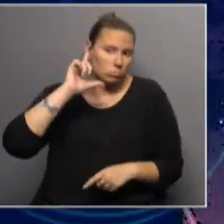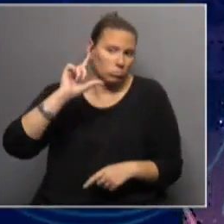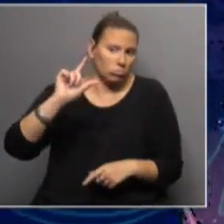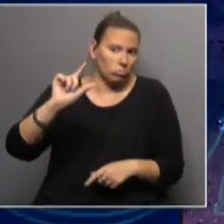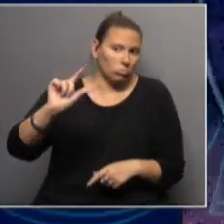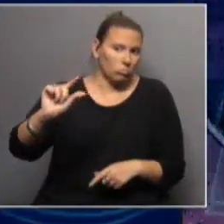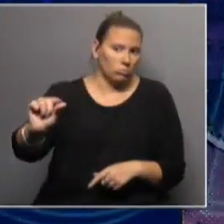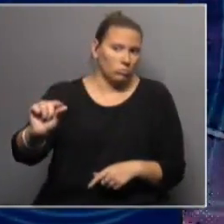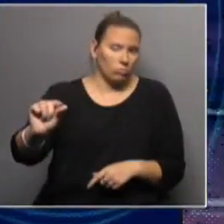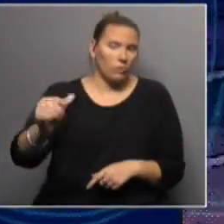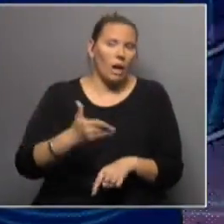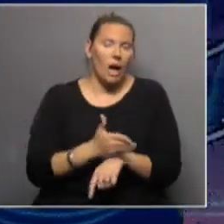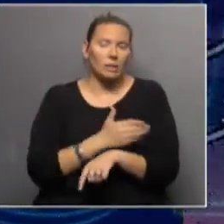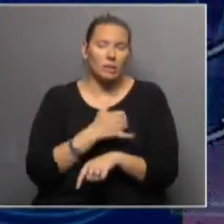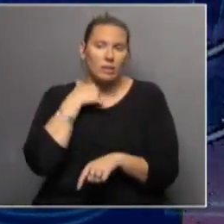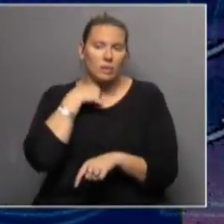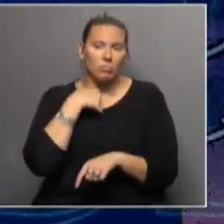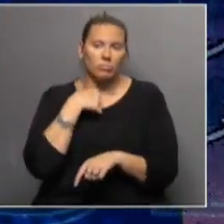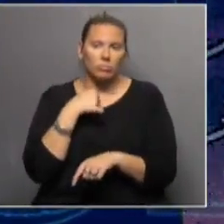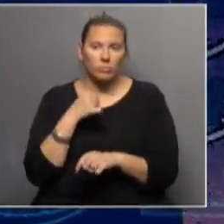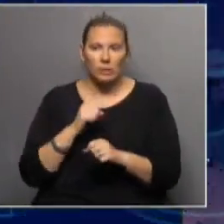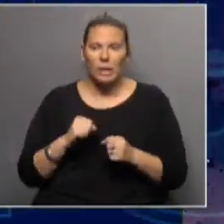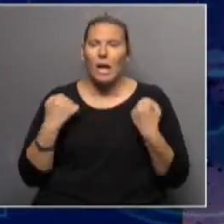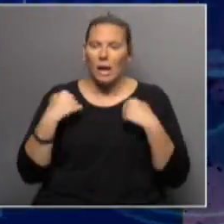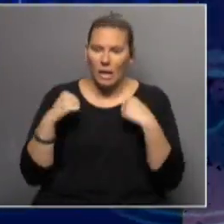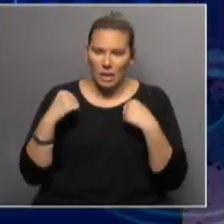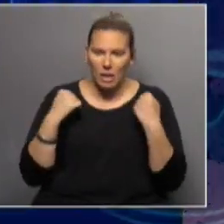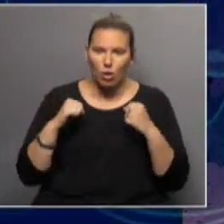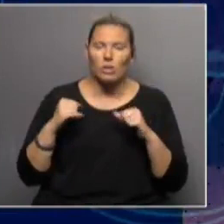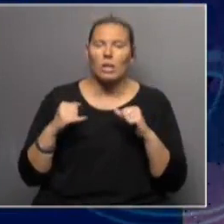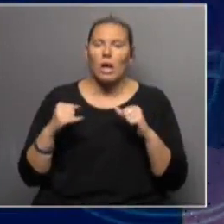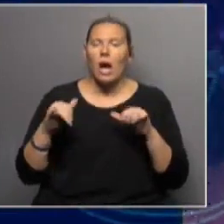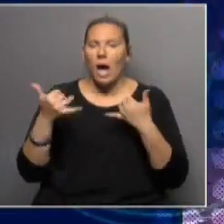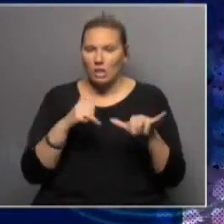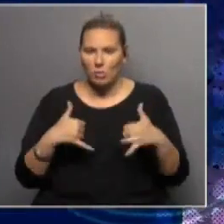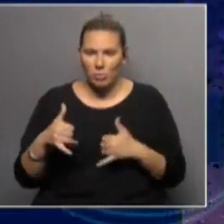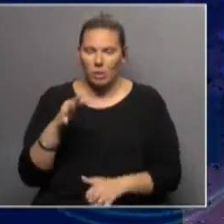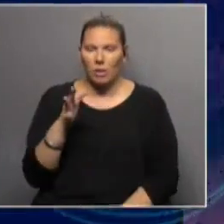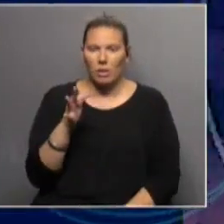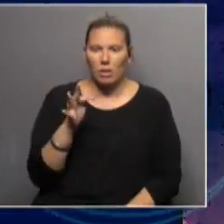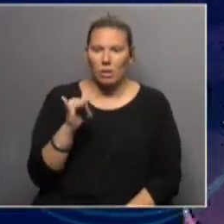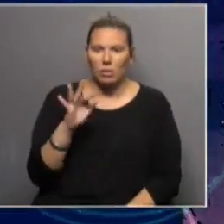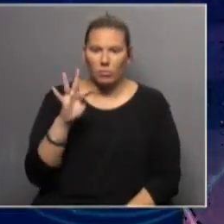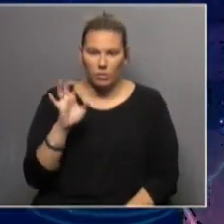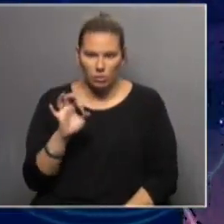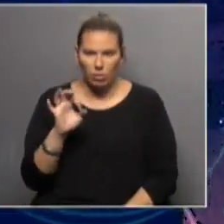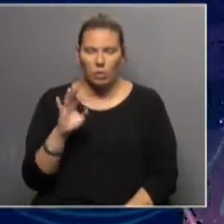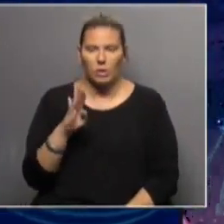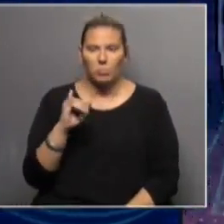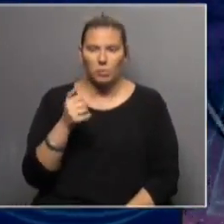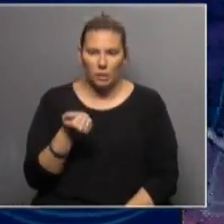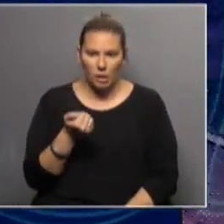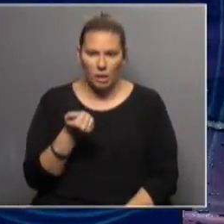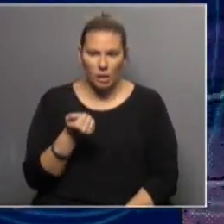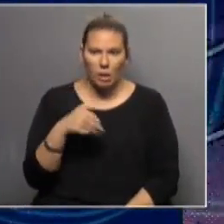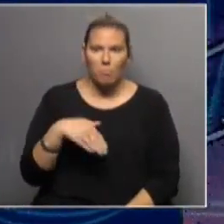Exacto. O sea, antes se hacía, digamos, el calentamiento se va a hacer con animación, va a estar Fito Gali y María Pía Fernández, que son los que van a animar. Qué